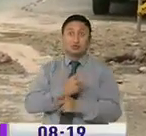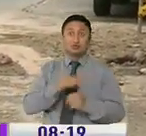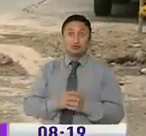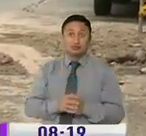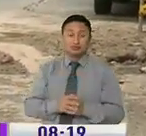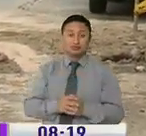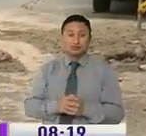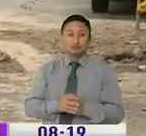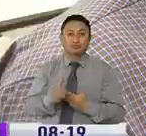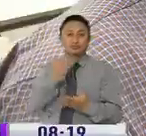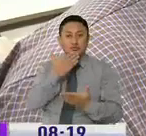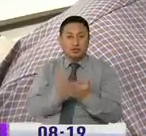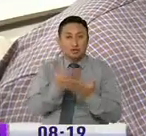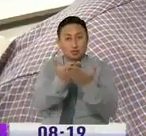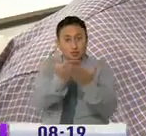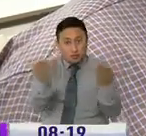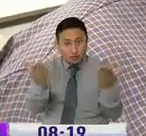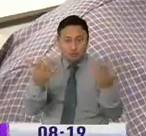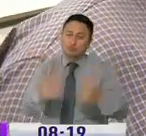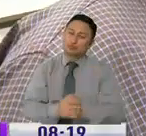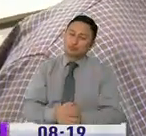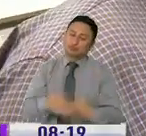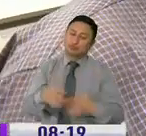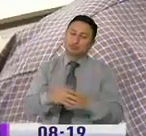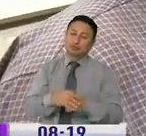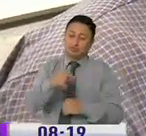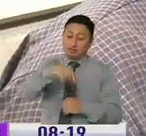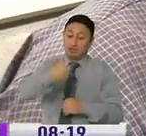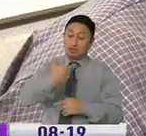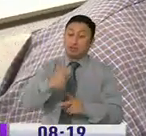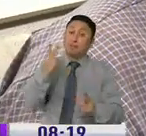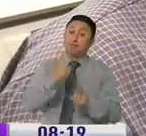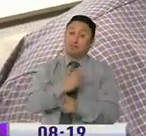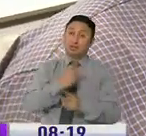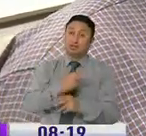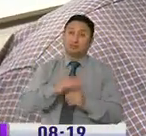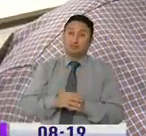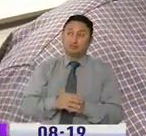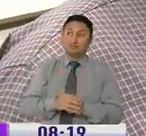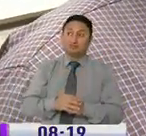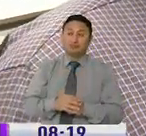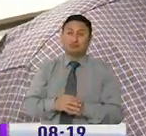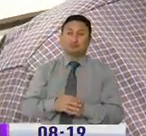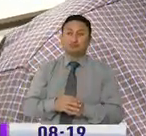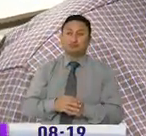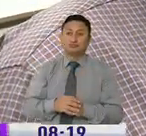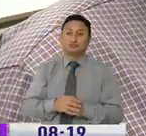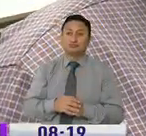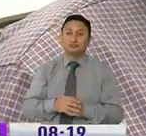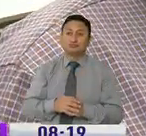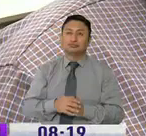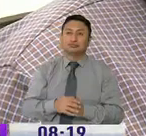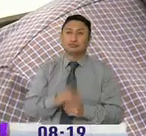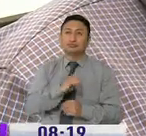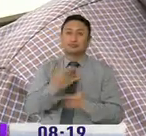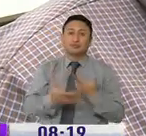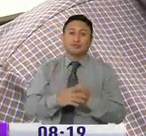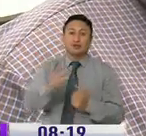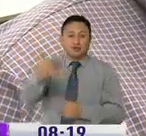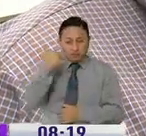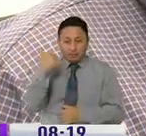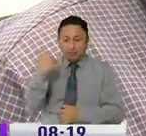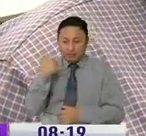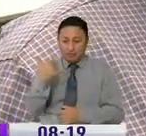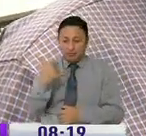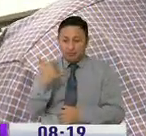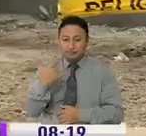Entonces, gracias a ustedes porque de lo contrario no hubiéramos tenido ninguna acogida. más de una semana llamando por teléfono y mejor